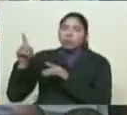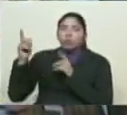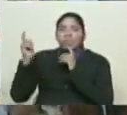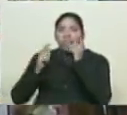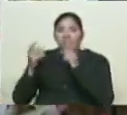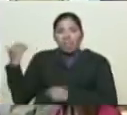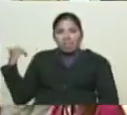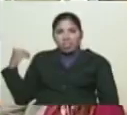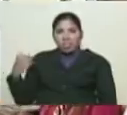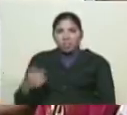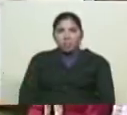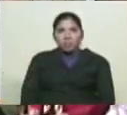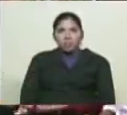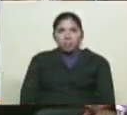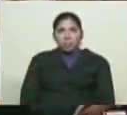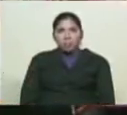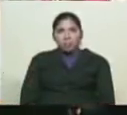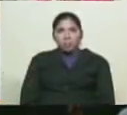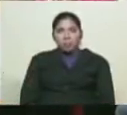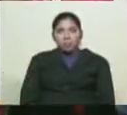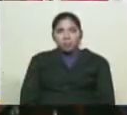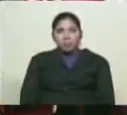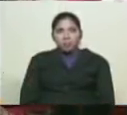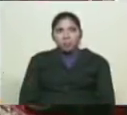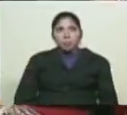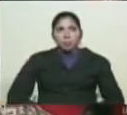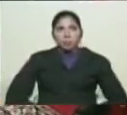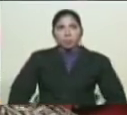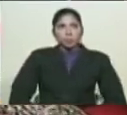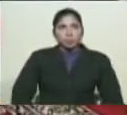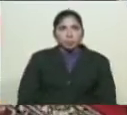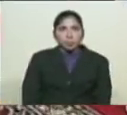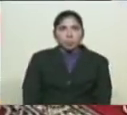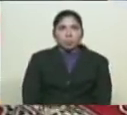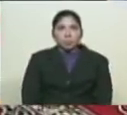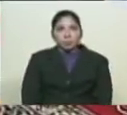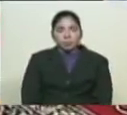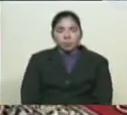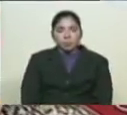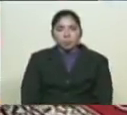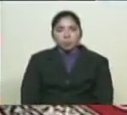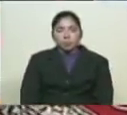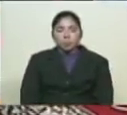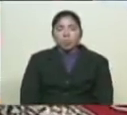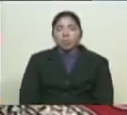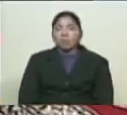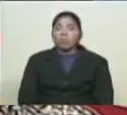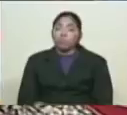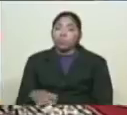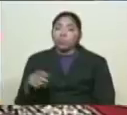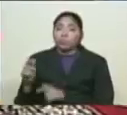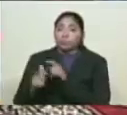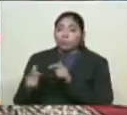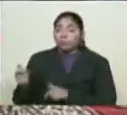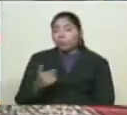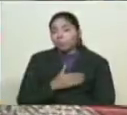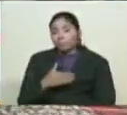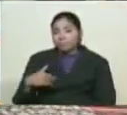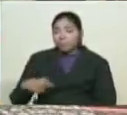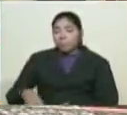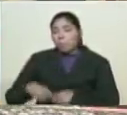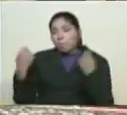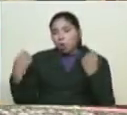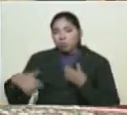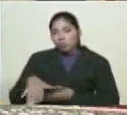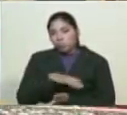revolucionario, acosado permanentemente por factores externos que apuestan al caos y a socavar la estabilidad democrática.